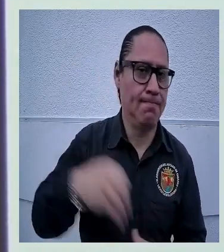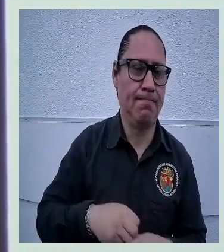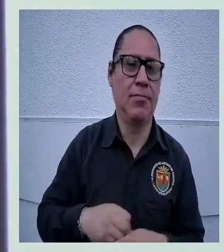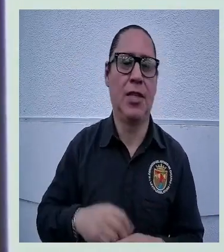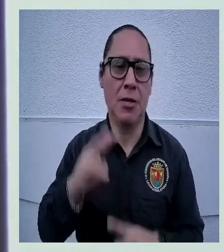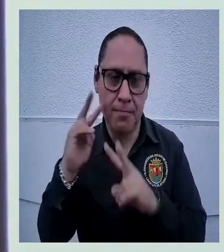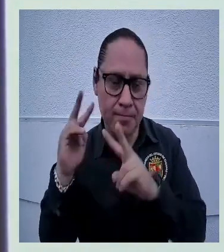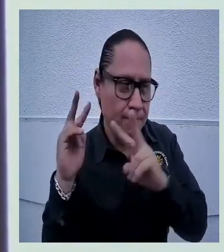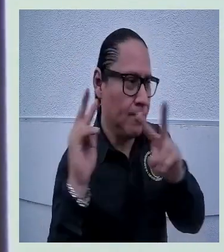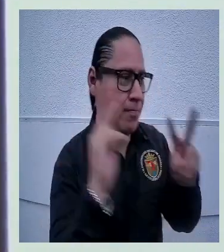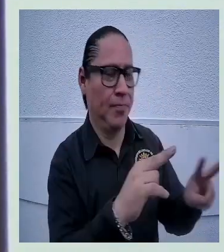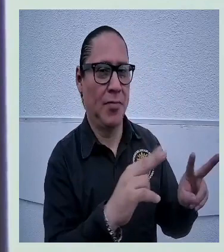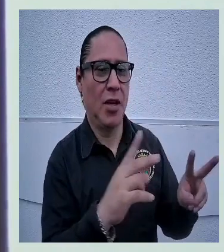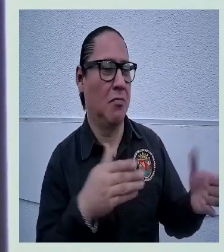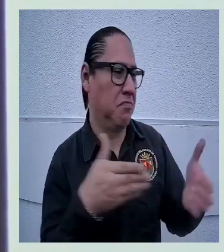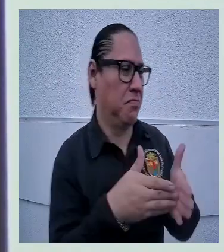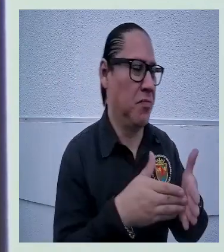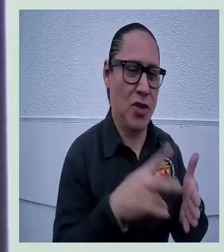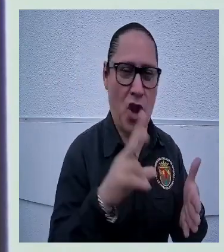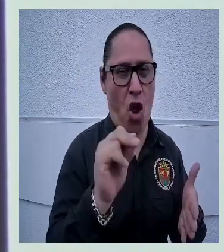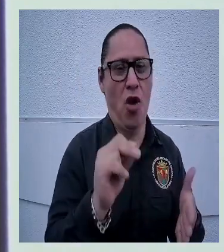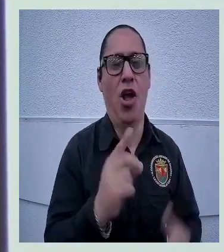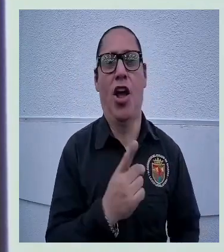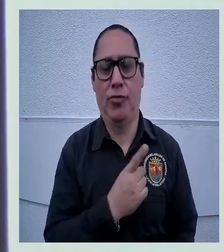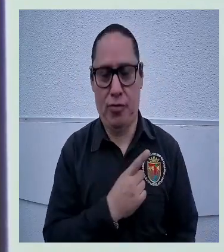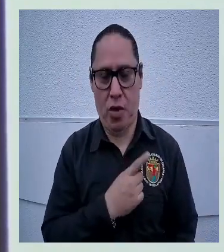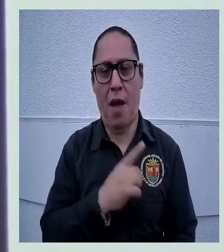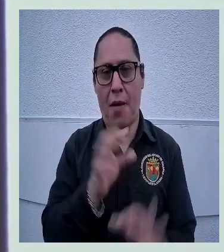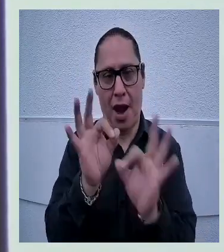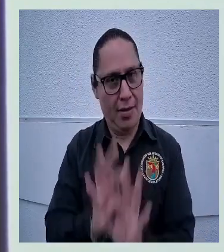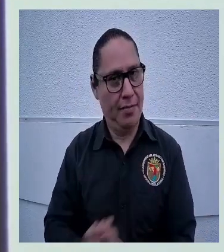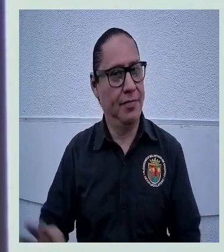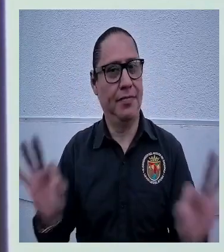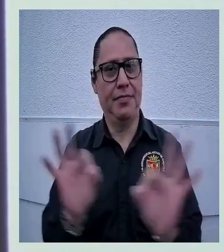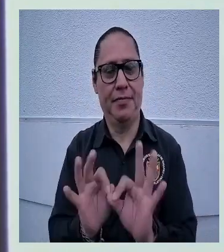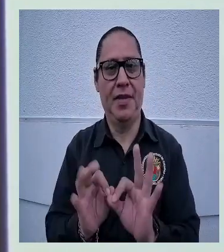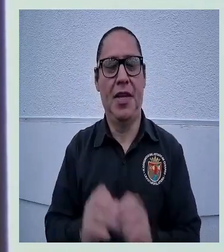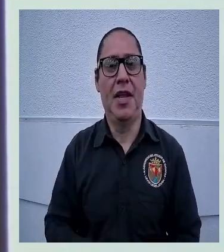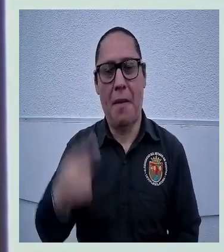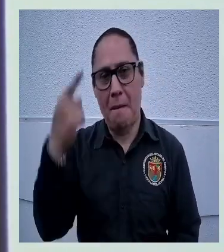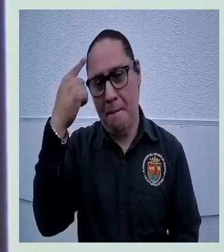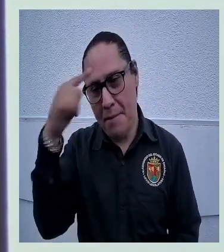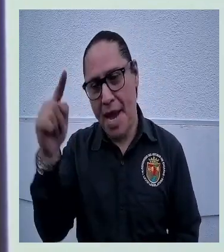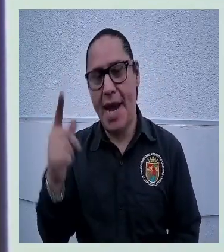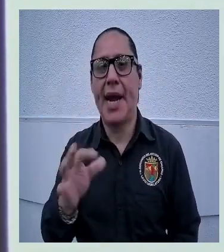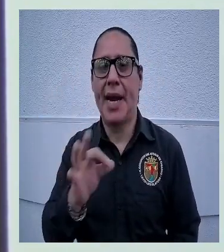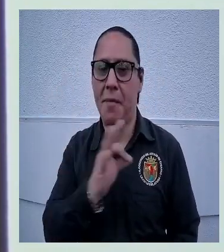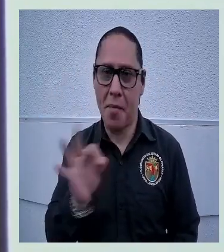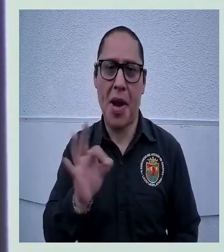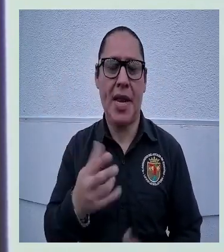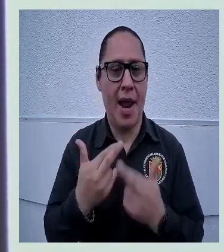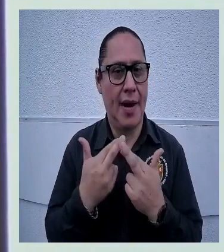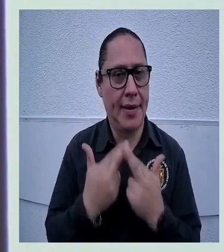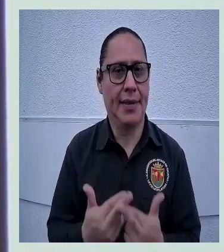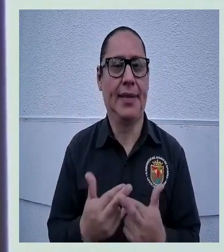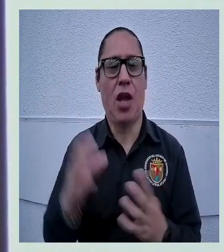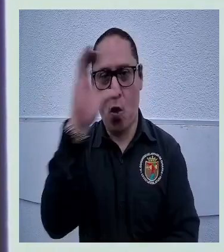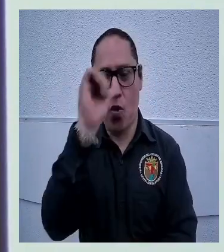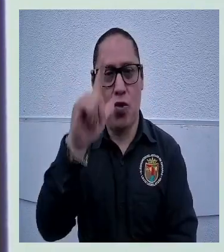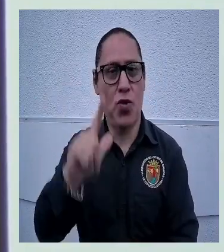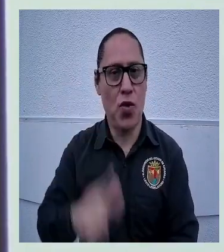vista no como un obstáculo sino como una valiosa fuente de enriquecimiento cultural y